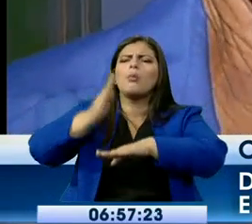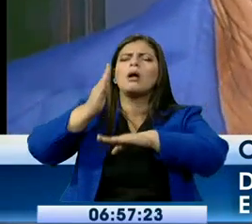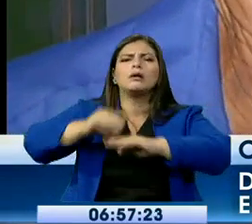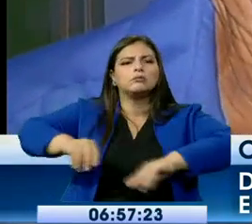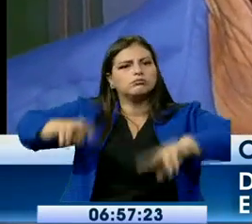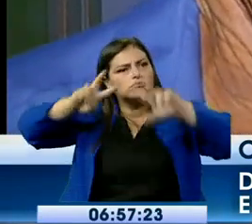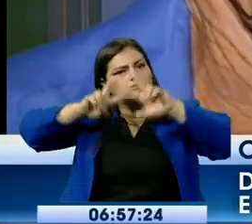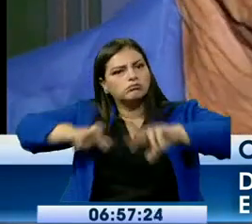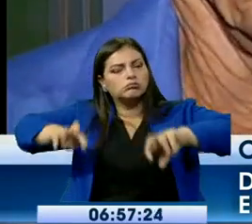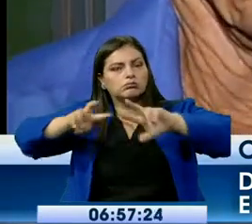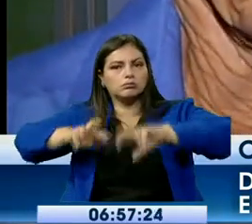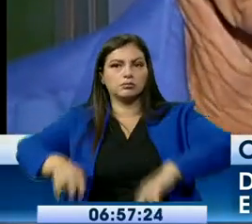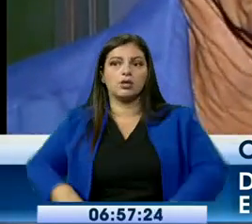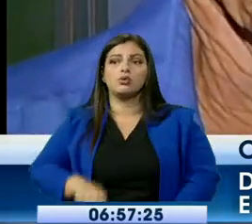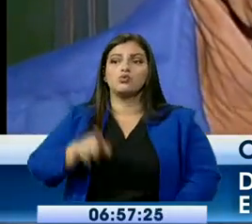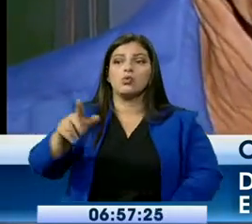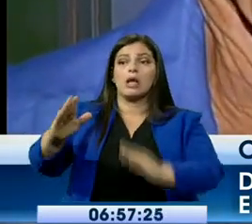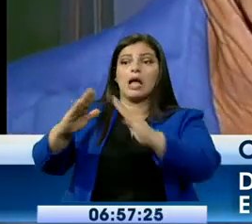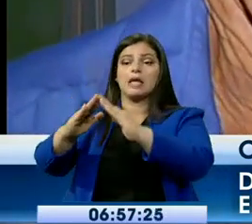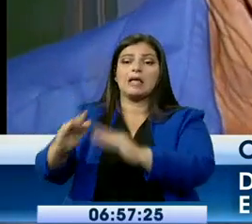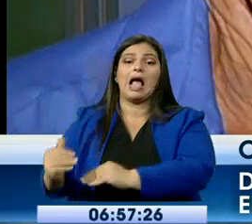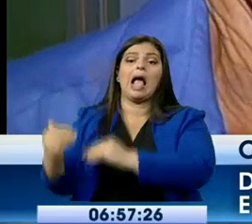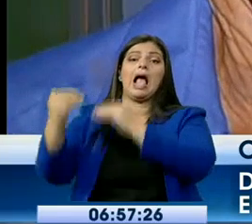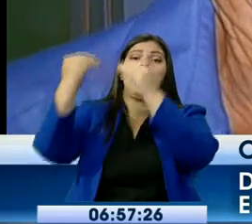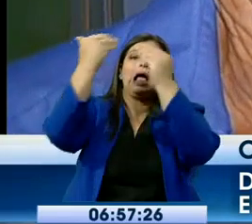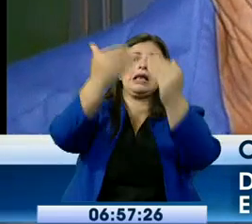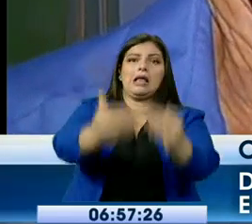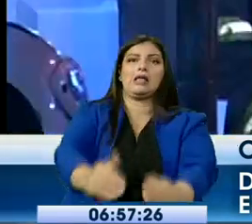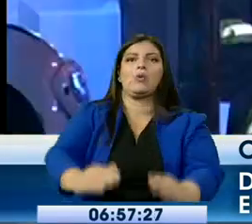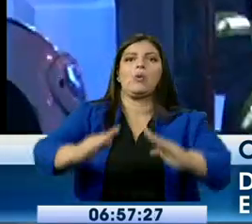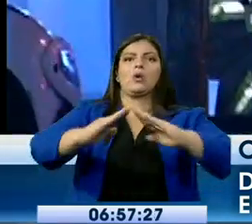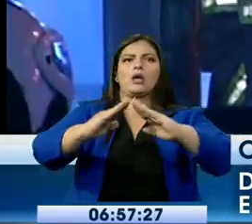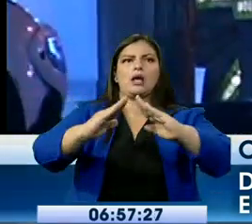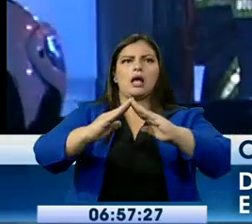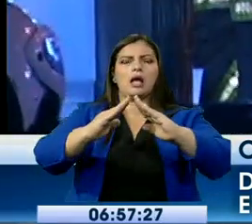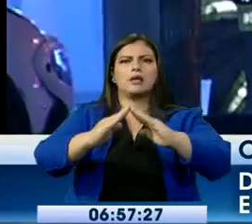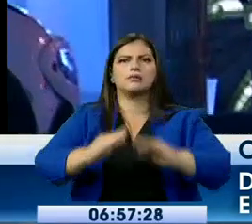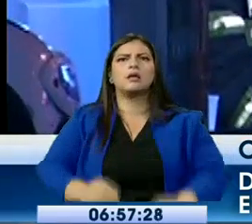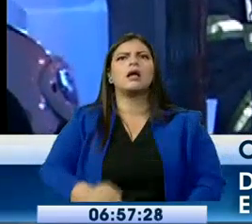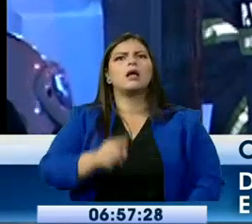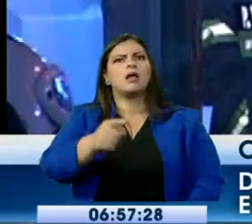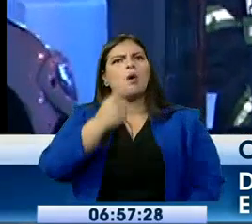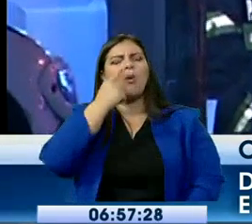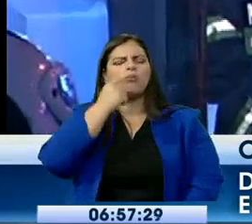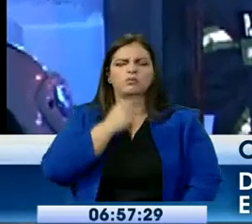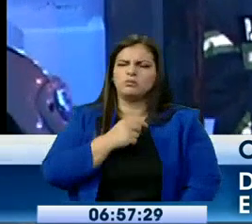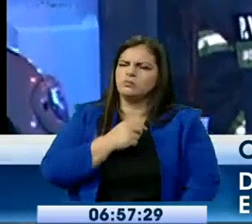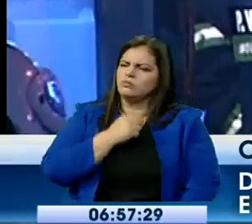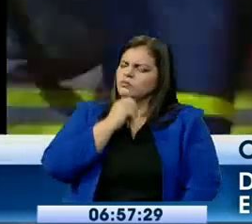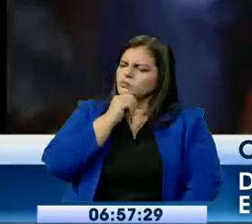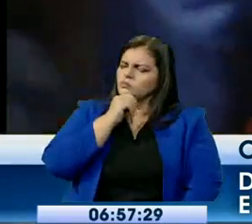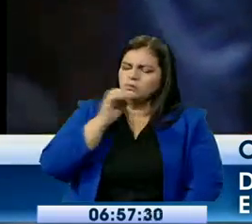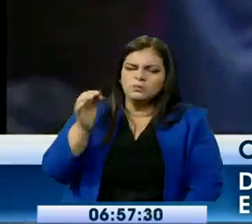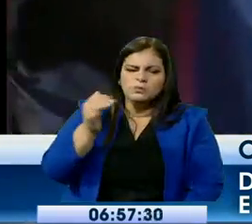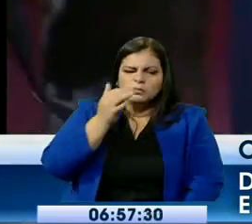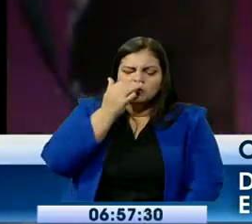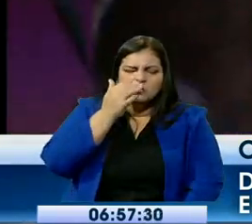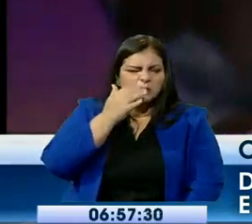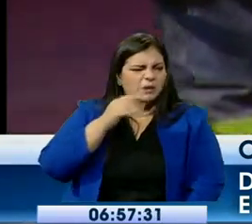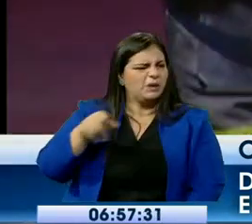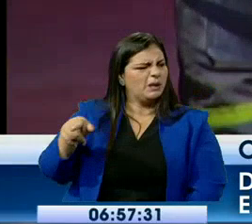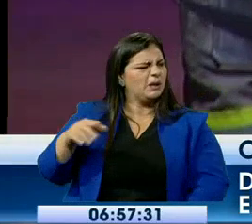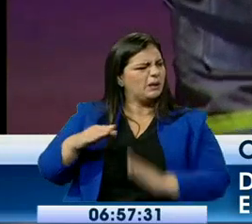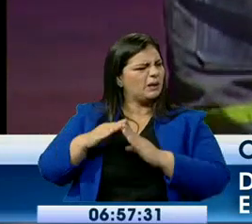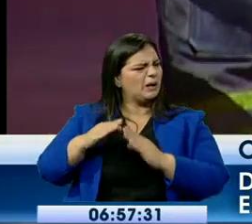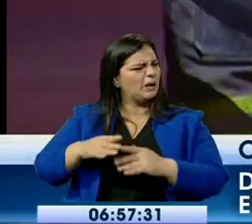casa de él al lado dice que seguía ya saliendo mal olor, ¿no? Entonces ya pues, se